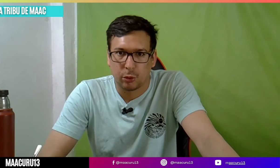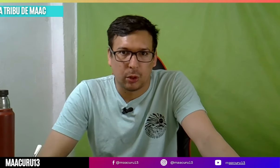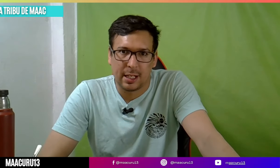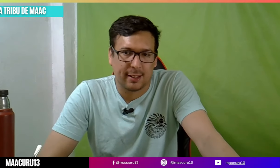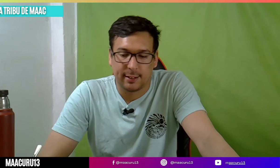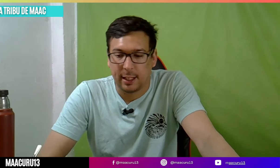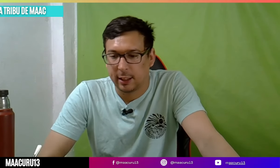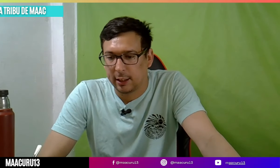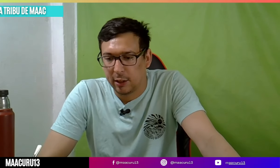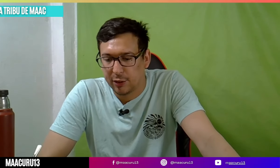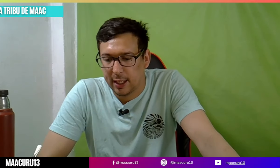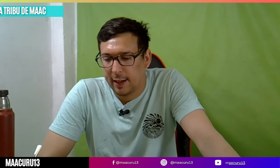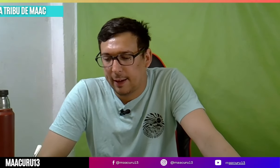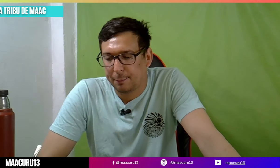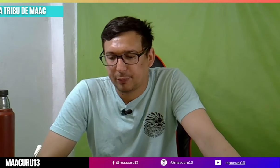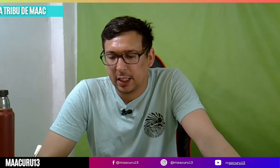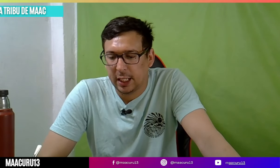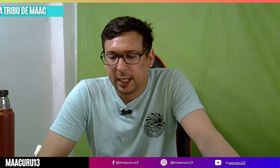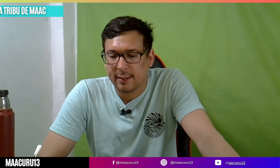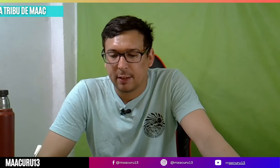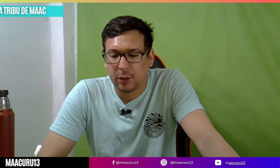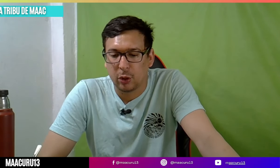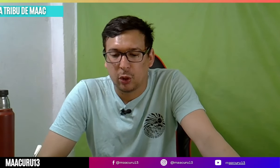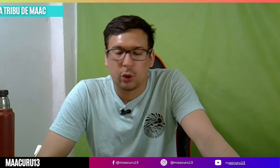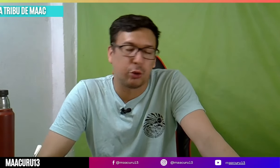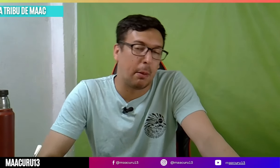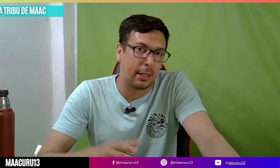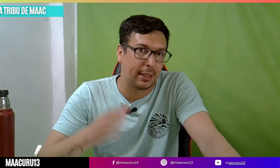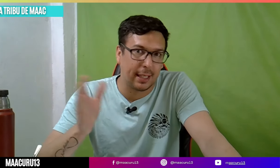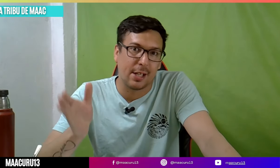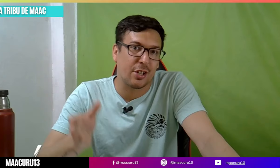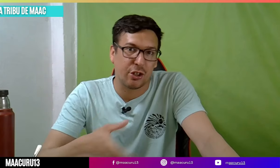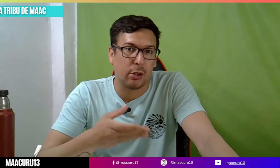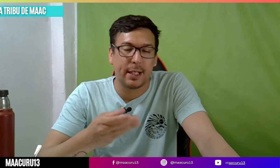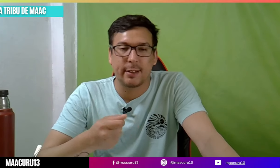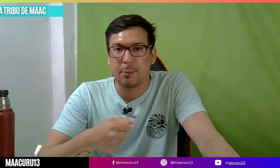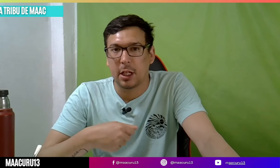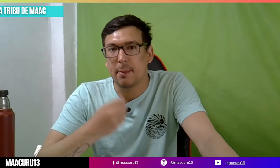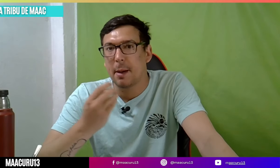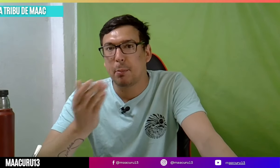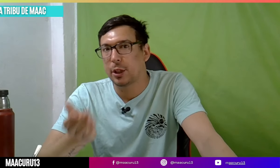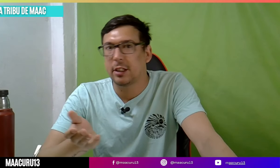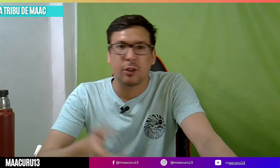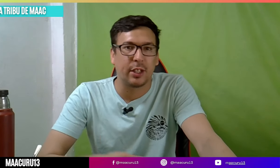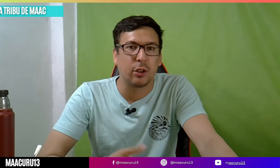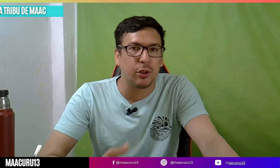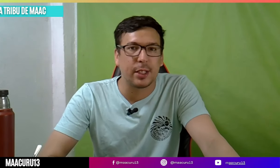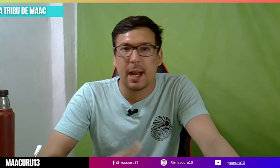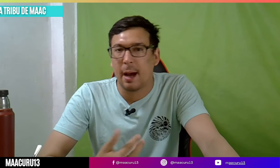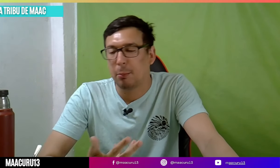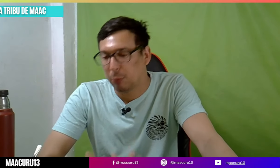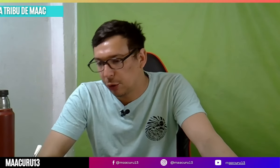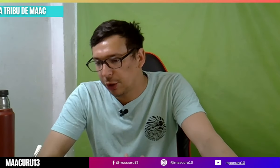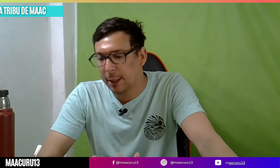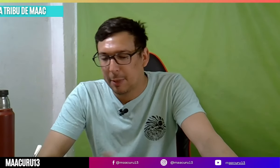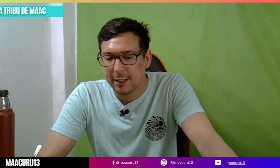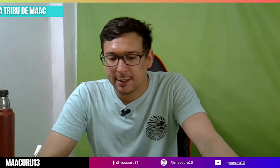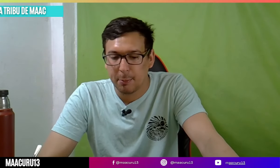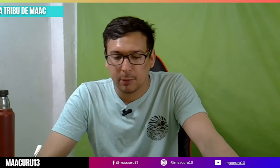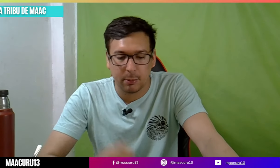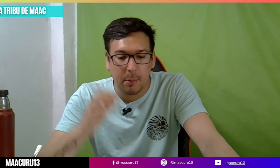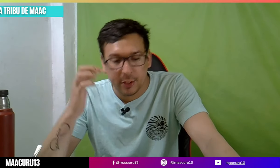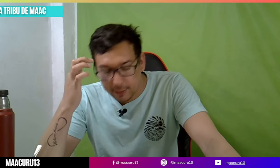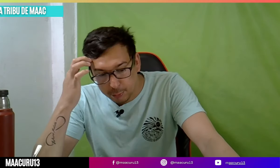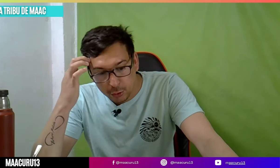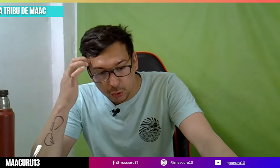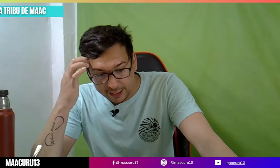impresionantemente todas las estadísticas, o sea, ha sabido sumamente resolver ese problema poniéndose en contra a un montón de países.